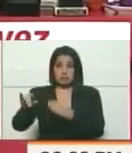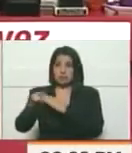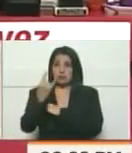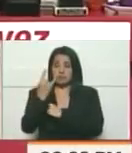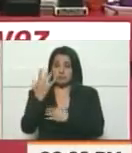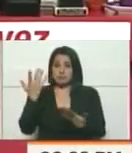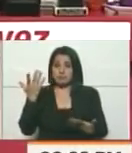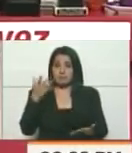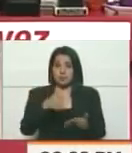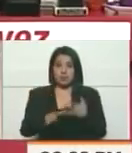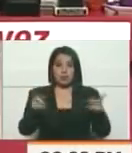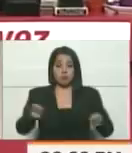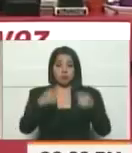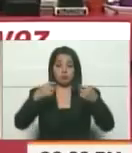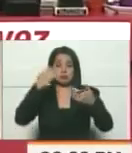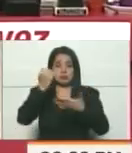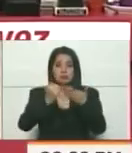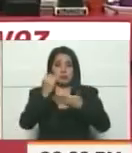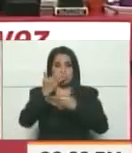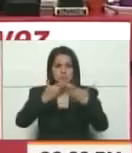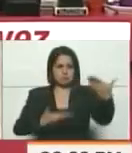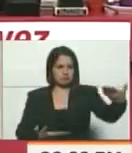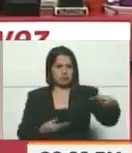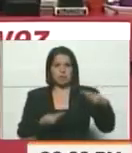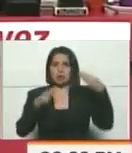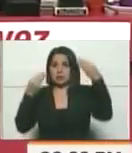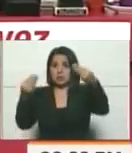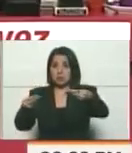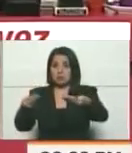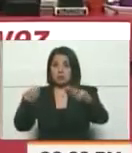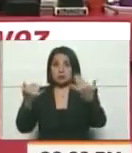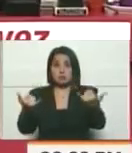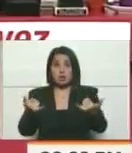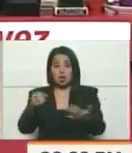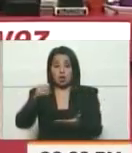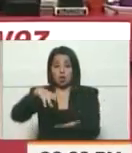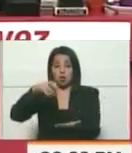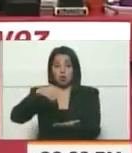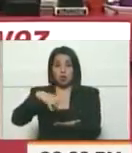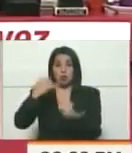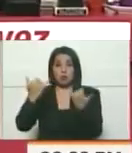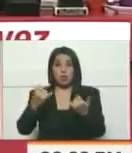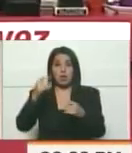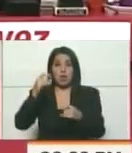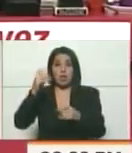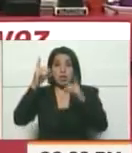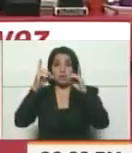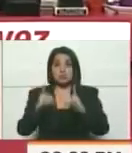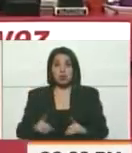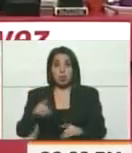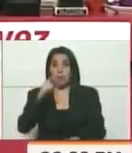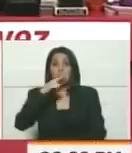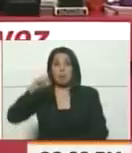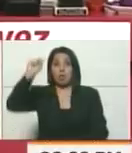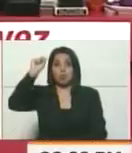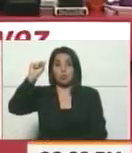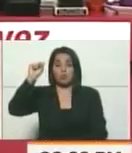dice, publíquese y regístrese. Remítase inmediatamente copia de la presente decisión a Nicolás Maduro, quien funge